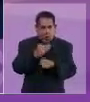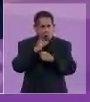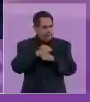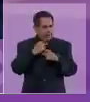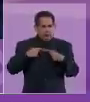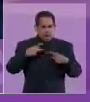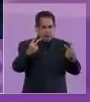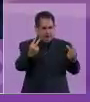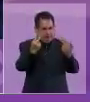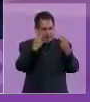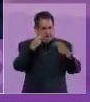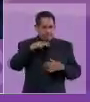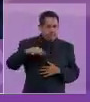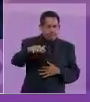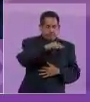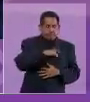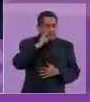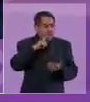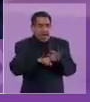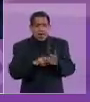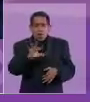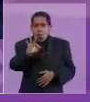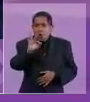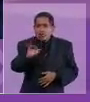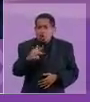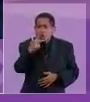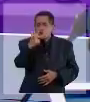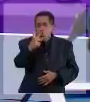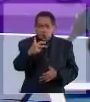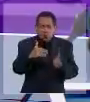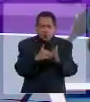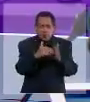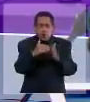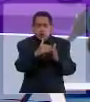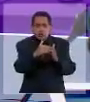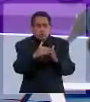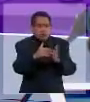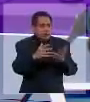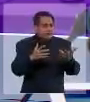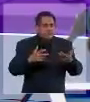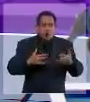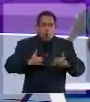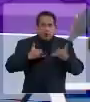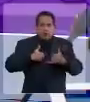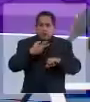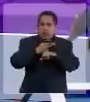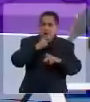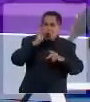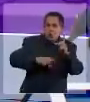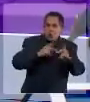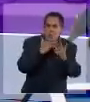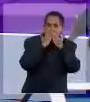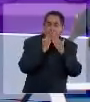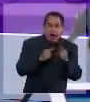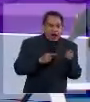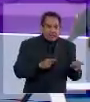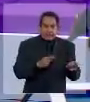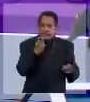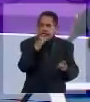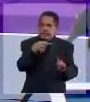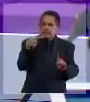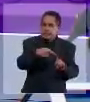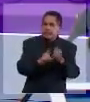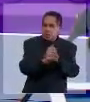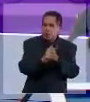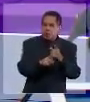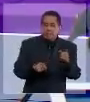escuchando sabrán, en México hay 48 millones de jóvenes que no terminaron la preparatoria. Ahí está nuestro principal problema.